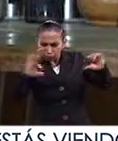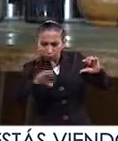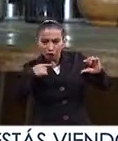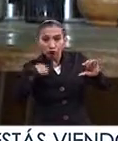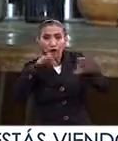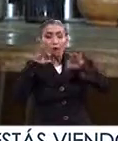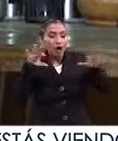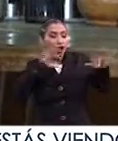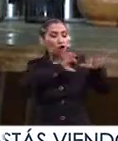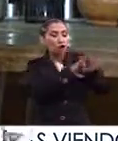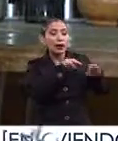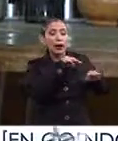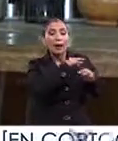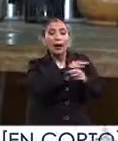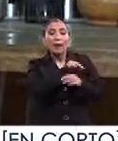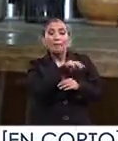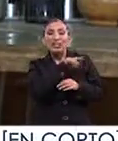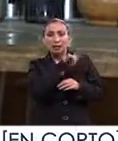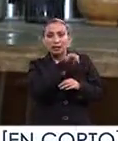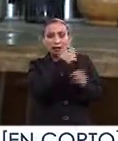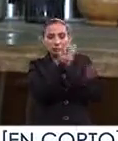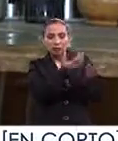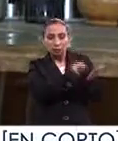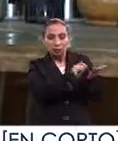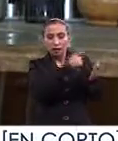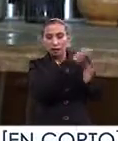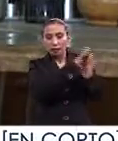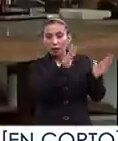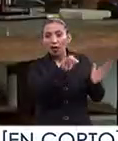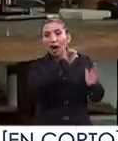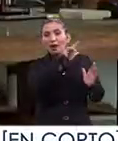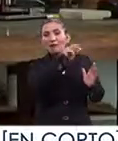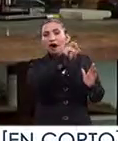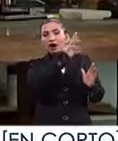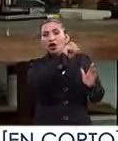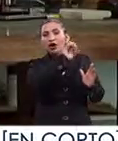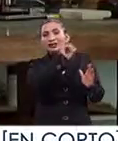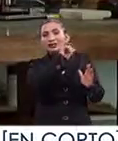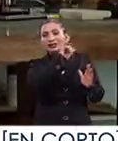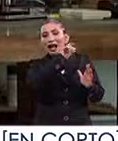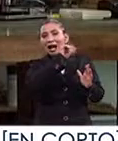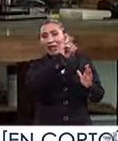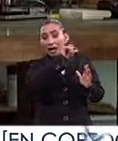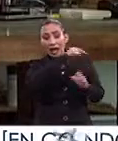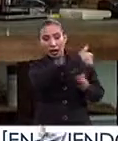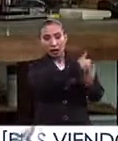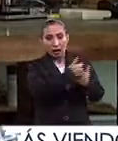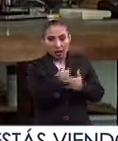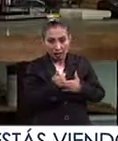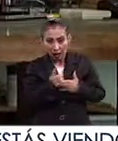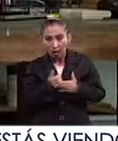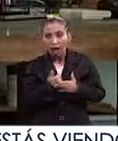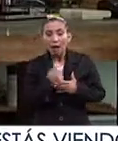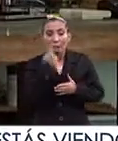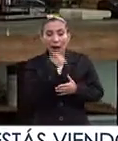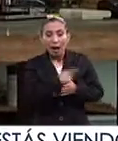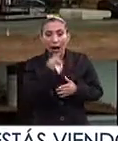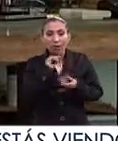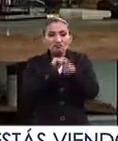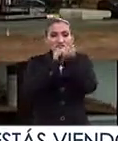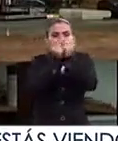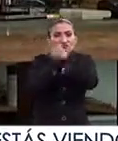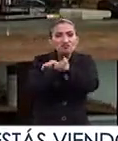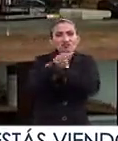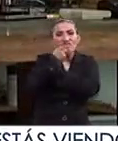trabajé en colaboración de un mazateco que escribió un libro sobre ella, que se llama Álvaro Estrada. Y él me ayudó a